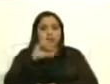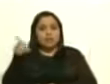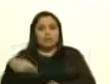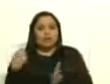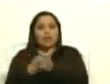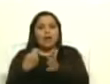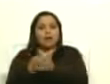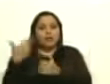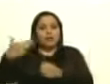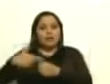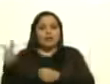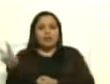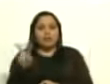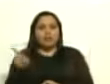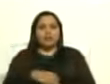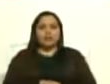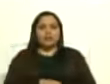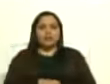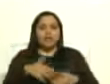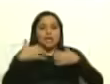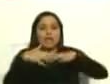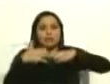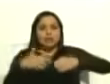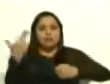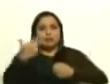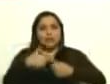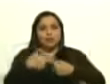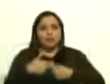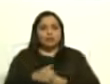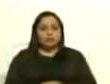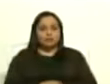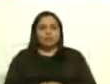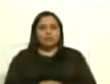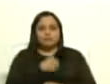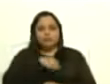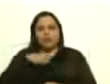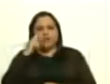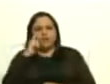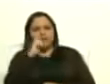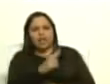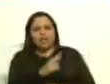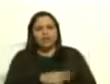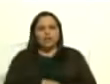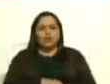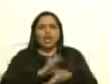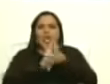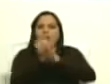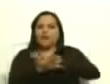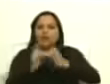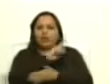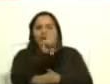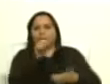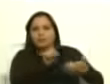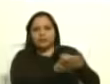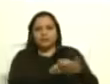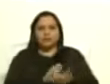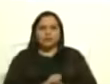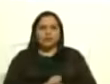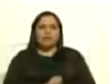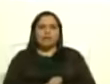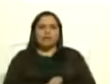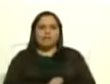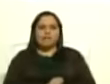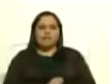PDVSA, su compañía petrolera. Y lo que estamos viendo es un colapso total. Entonces,